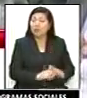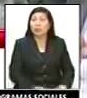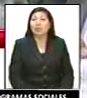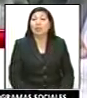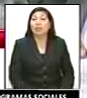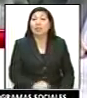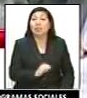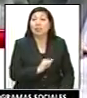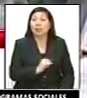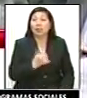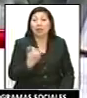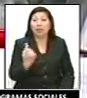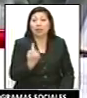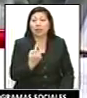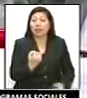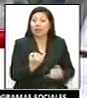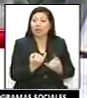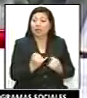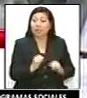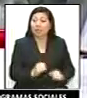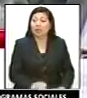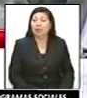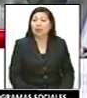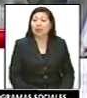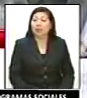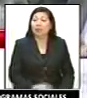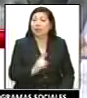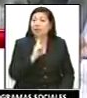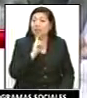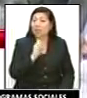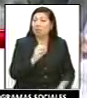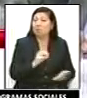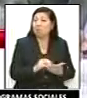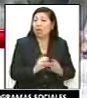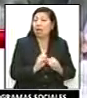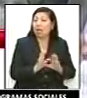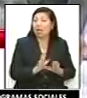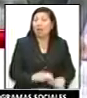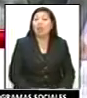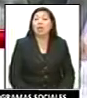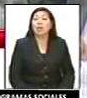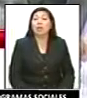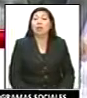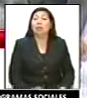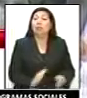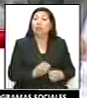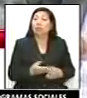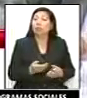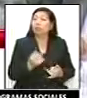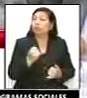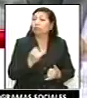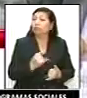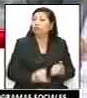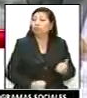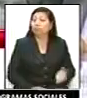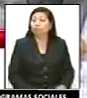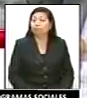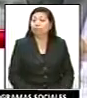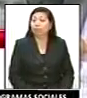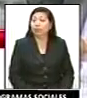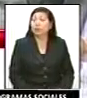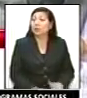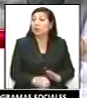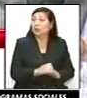la distinción entre autonomía e independencia, está claro que vamos a llegar a una conclusión, ¿no?